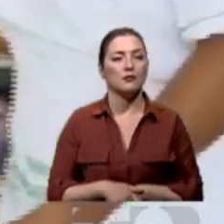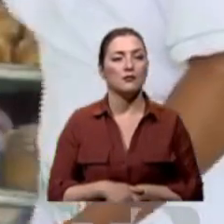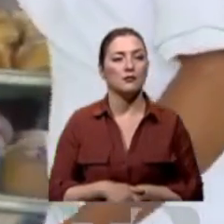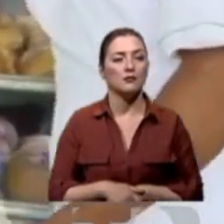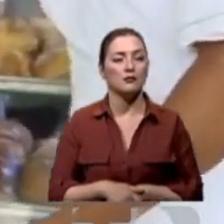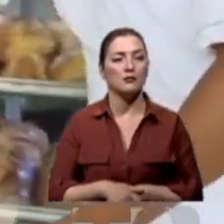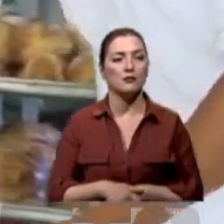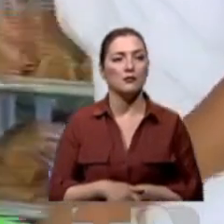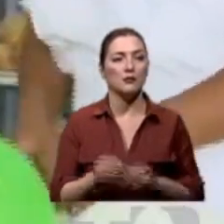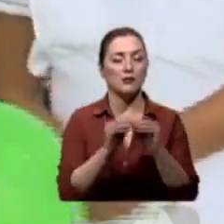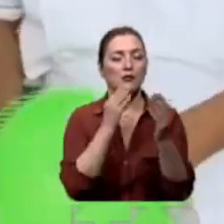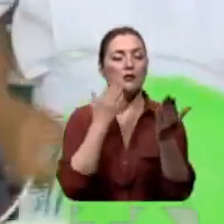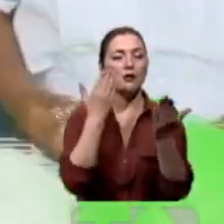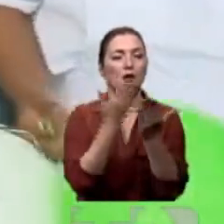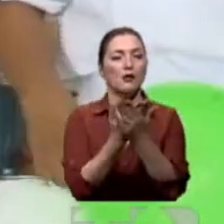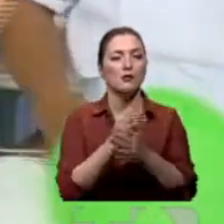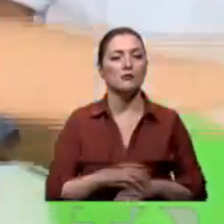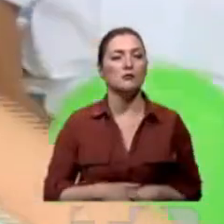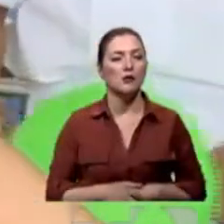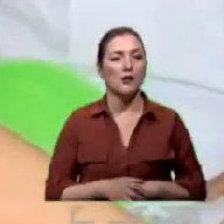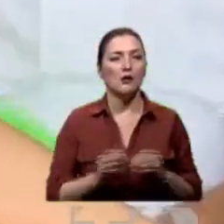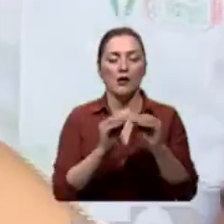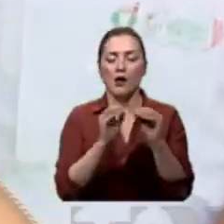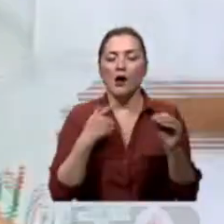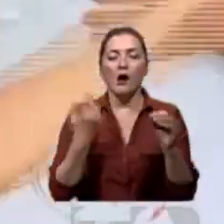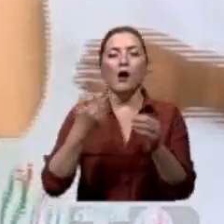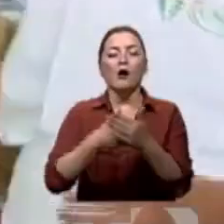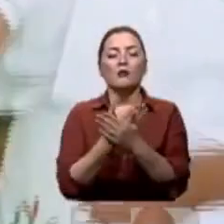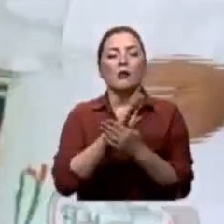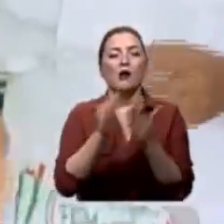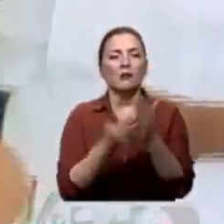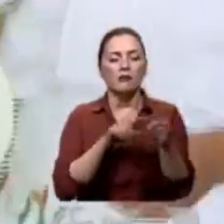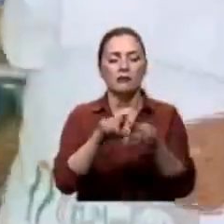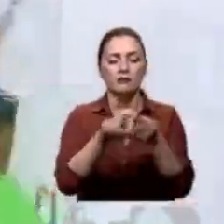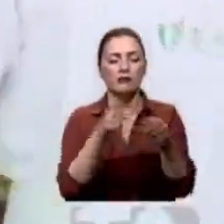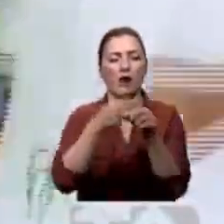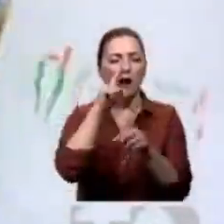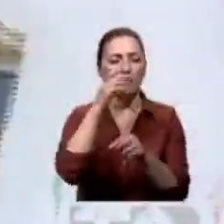8.6. Muchísimas gracias. Mañana nos vemos con un nuevo concursante.